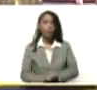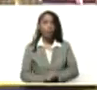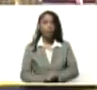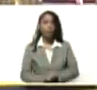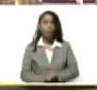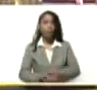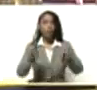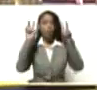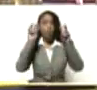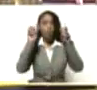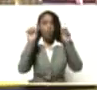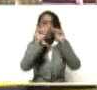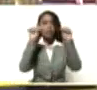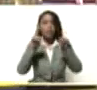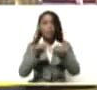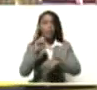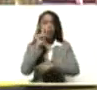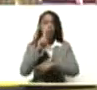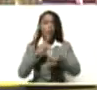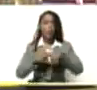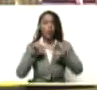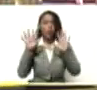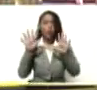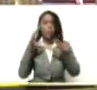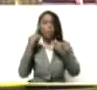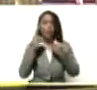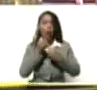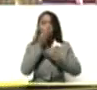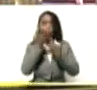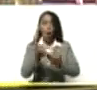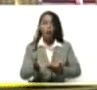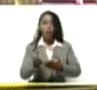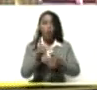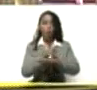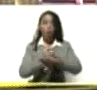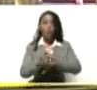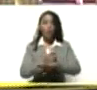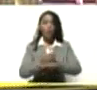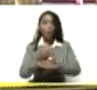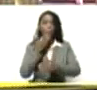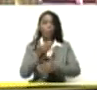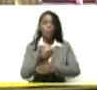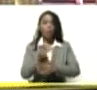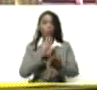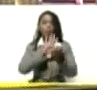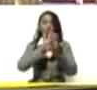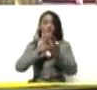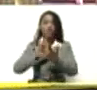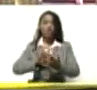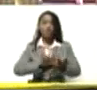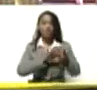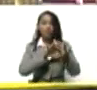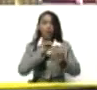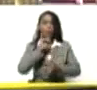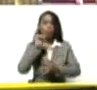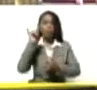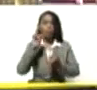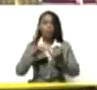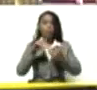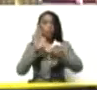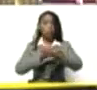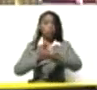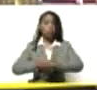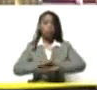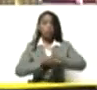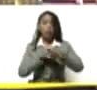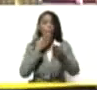un nuevo sistema del 1x10 para el buen gobierno que nos permita conectarnos con la denuncia, la alerta y